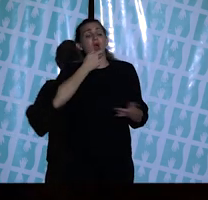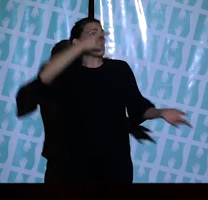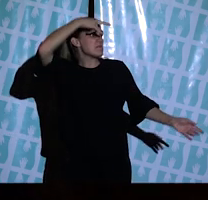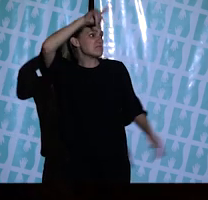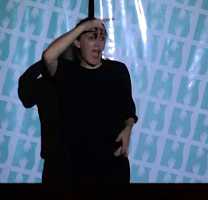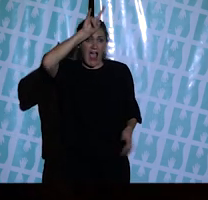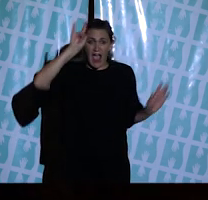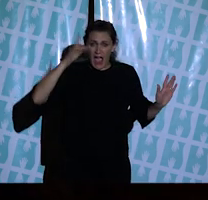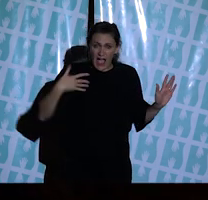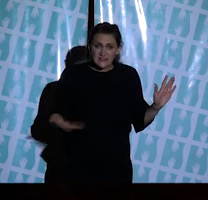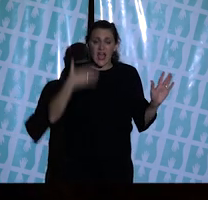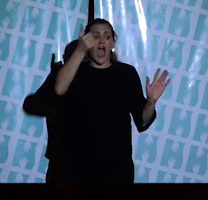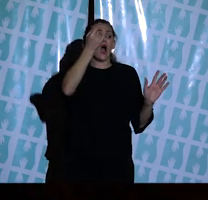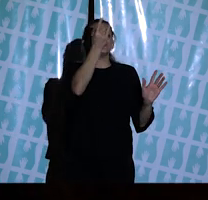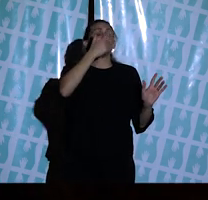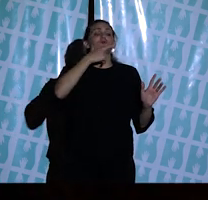asturianas se comen